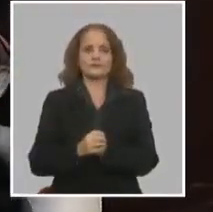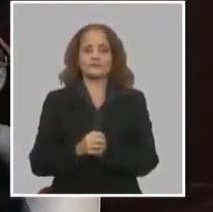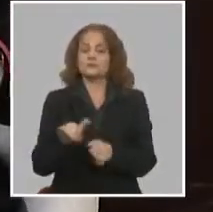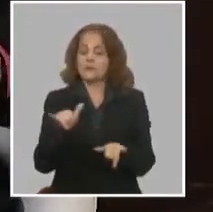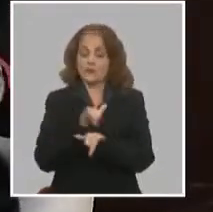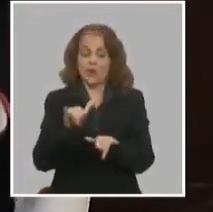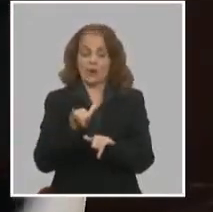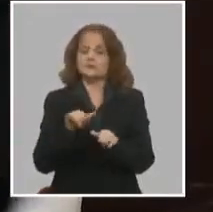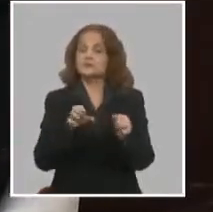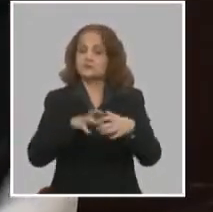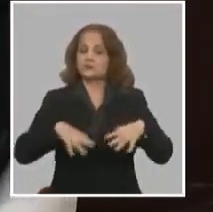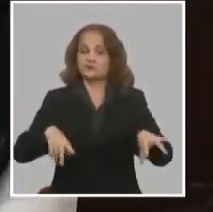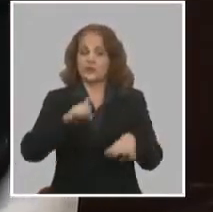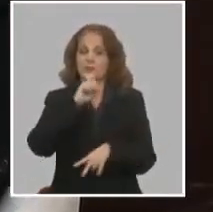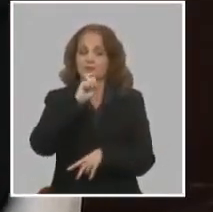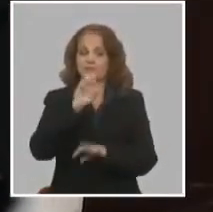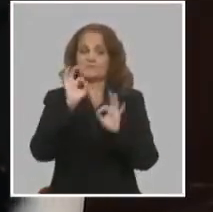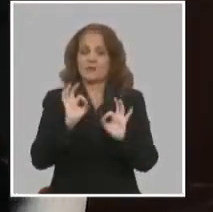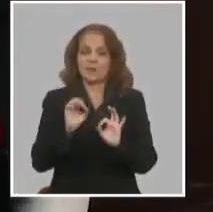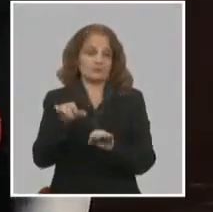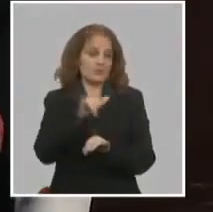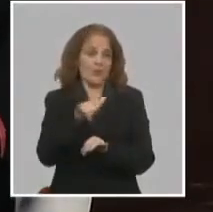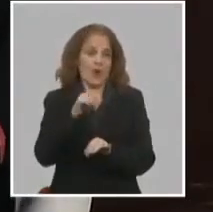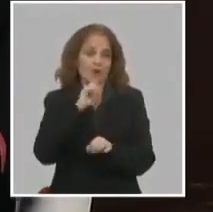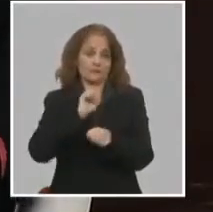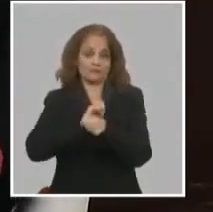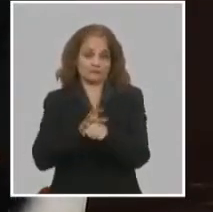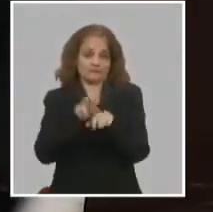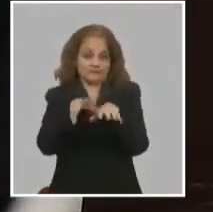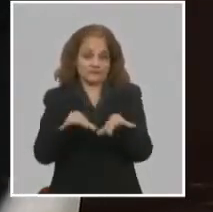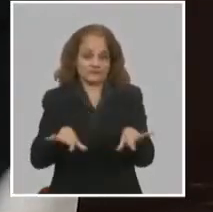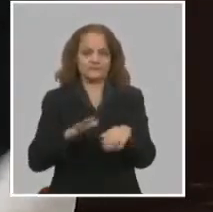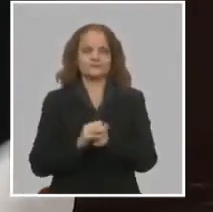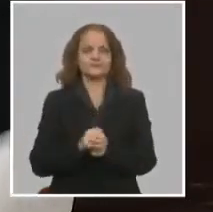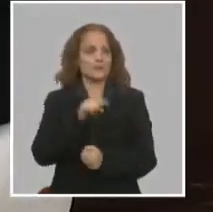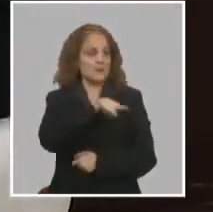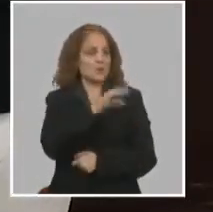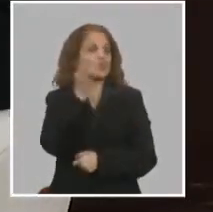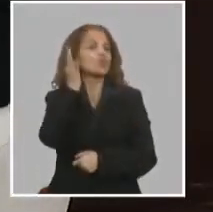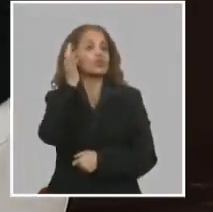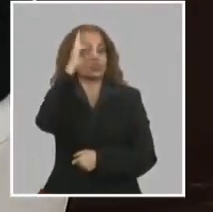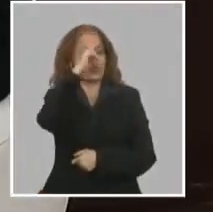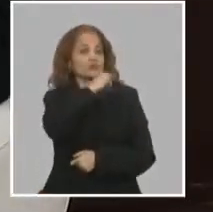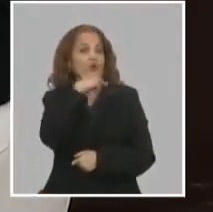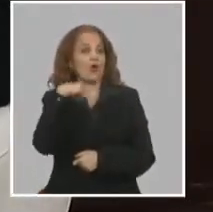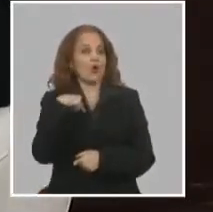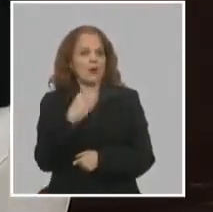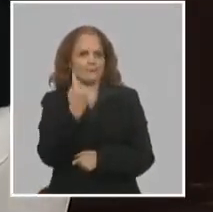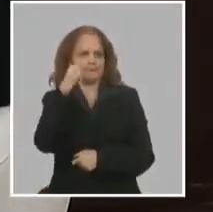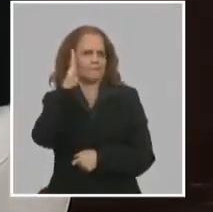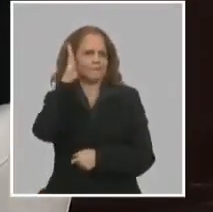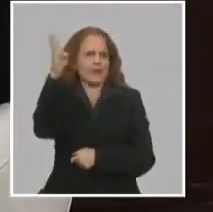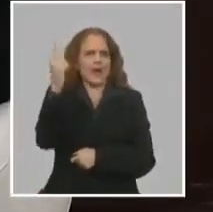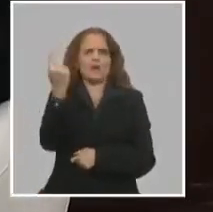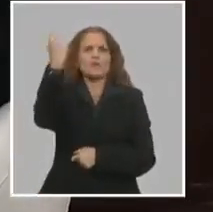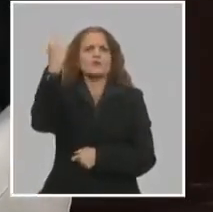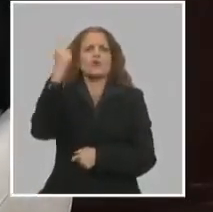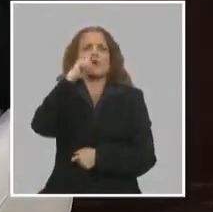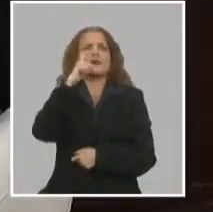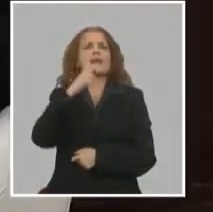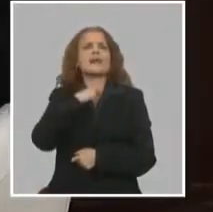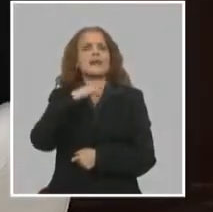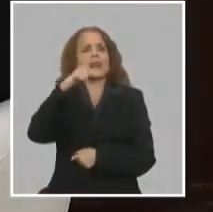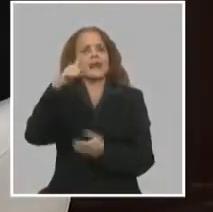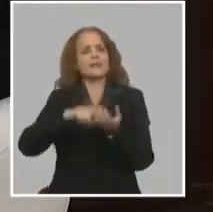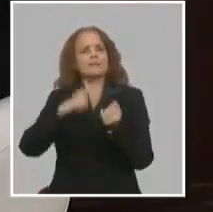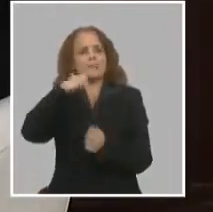ante situaciones de emergencia. La doctora Marcy no solo pues estuvo en Nepal y allí mostró lo que significa para